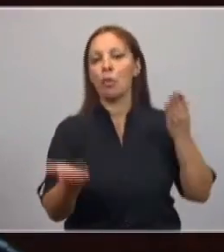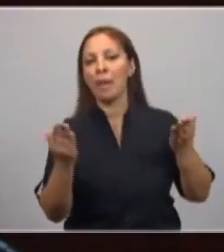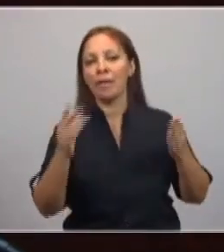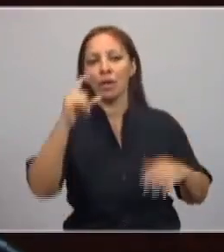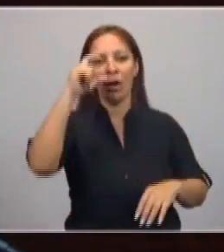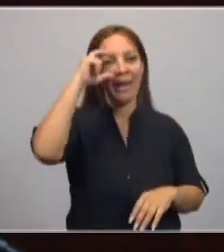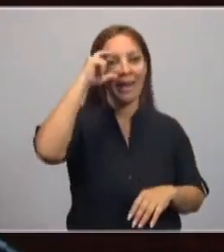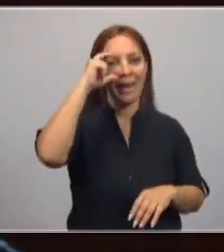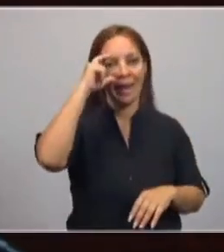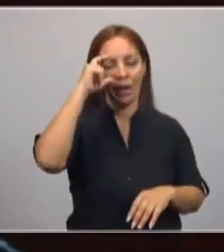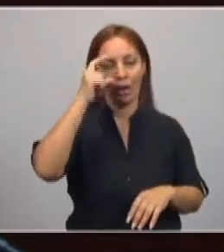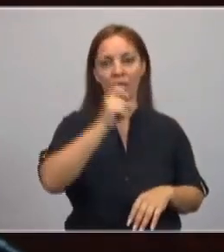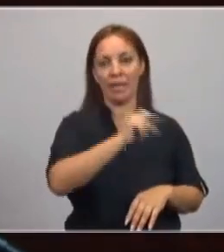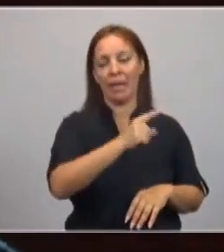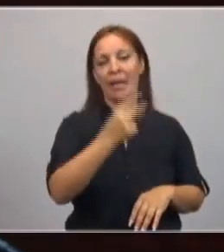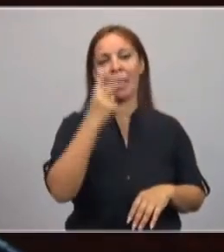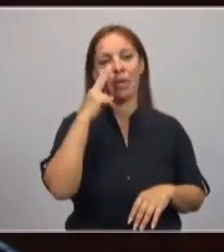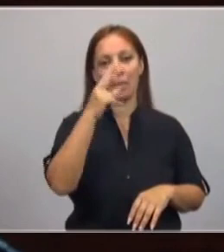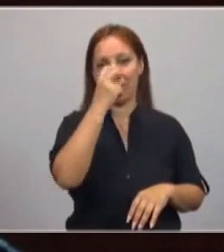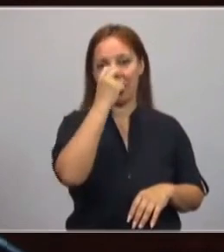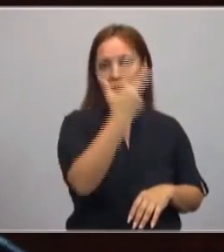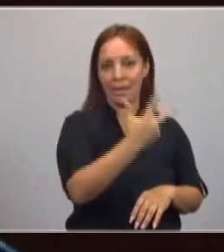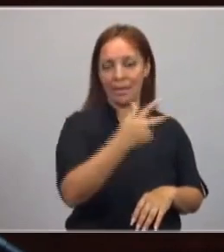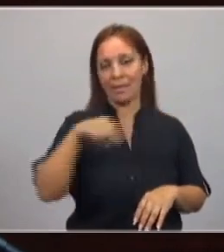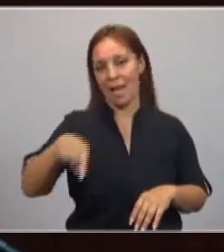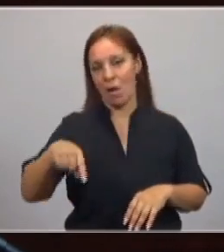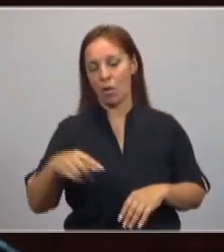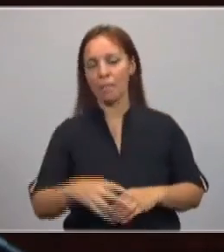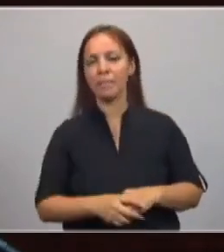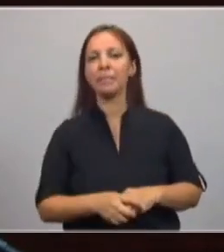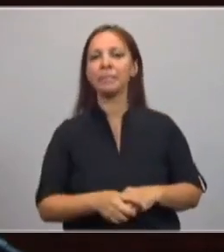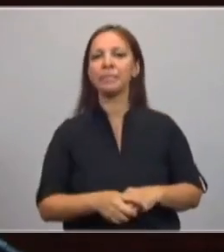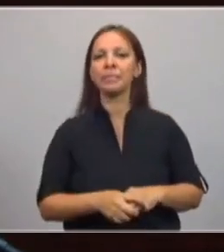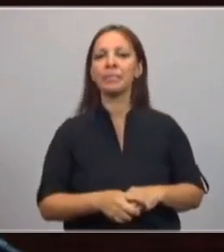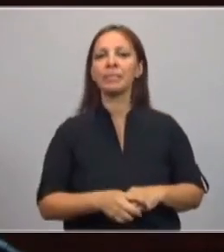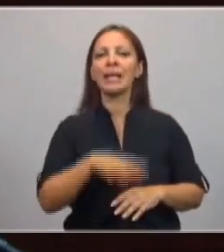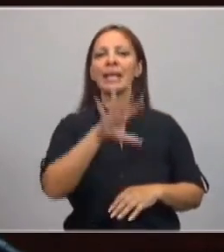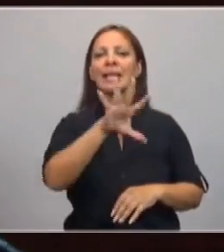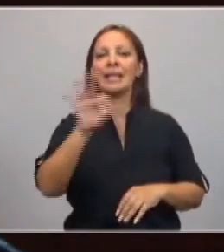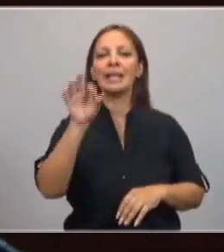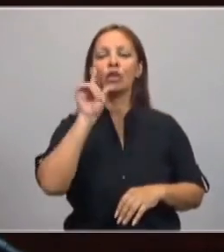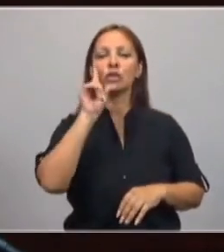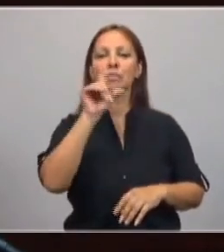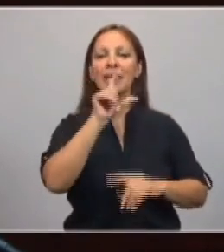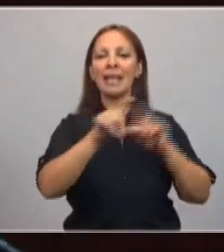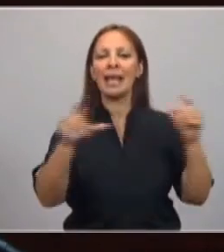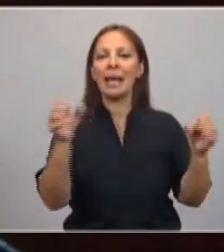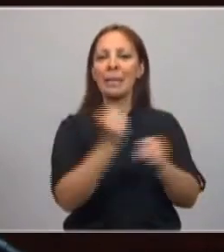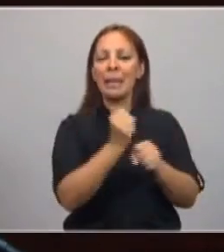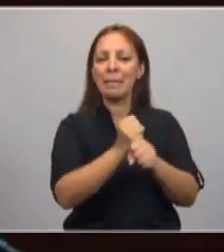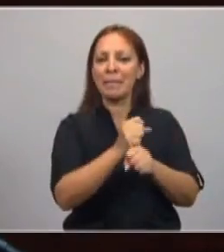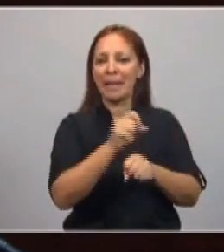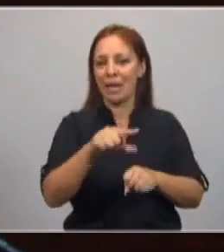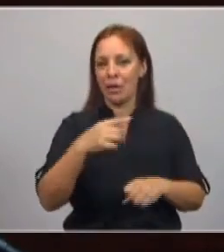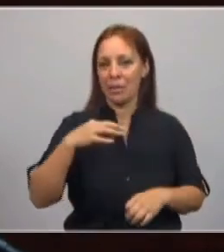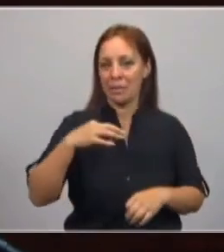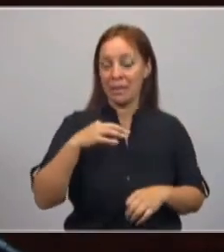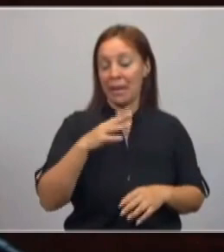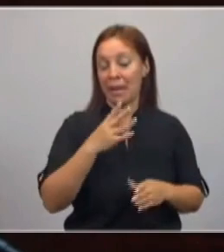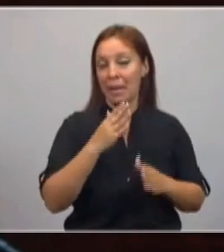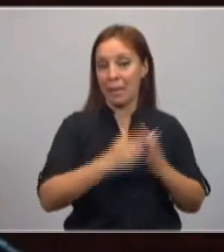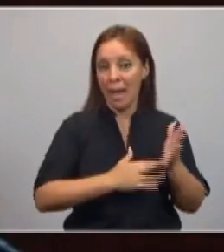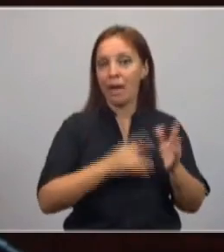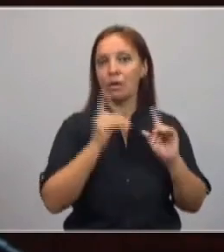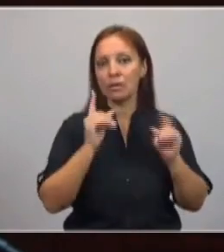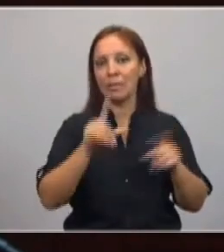2023. Se ponen en riesgo aproximadamente 500.000 empleos formales en todo el país, lo que